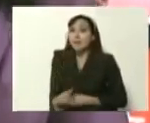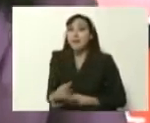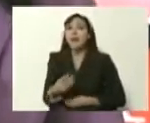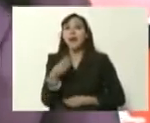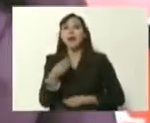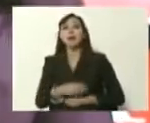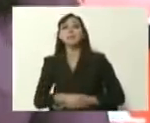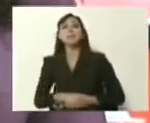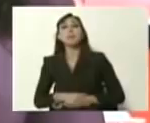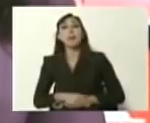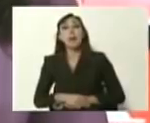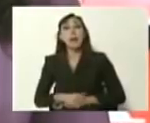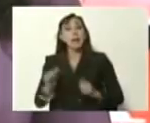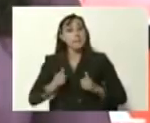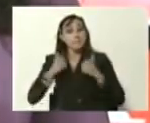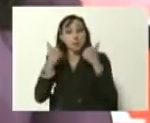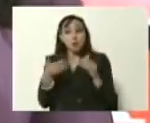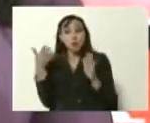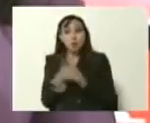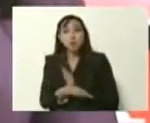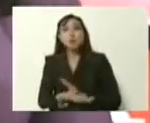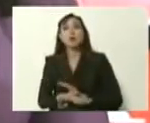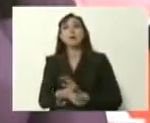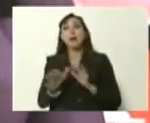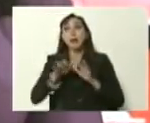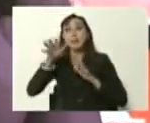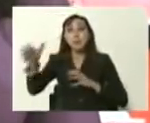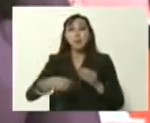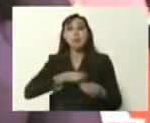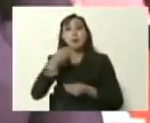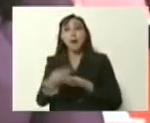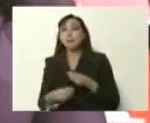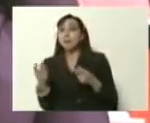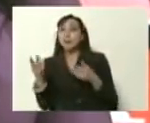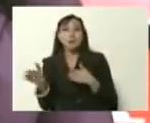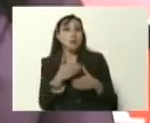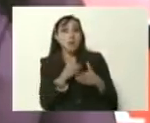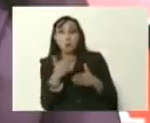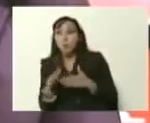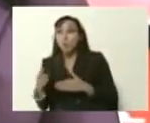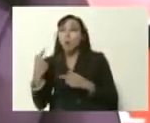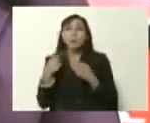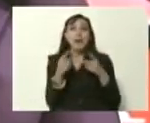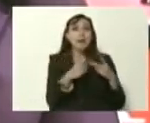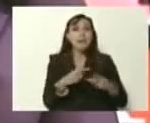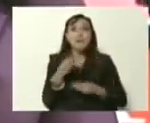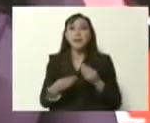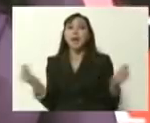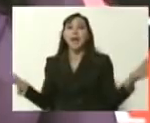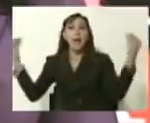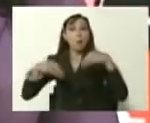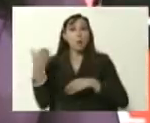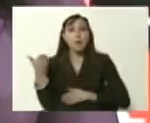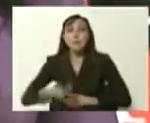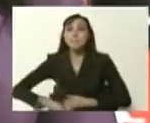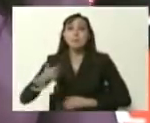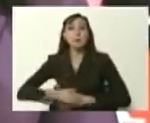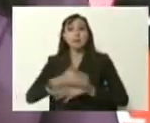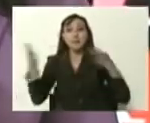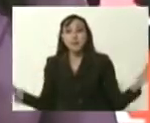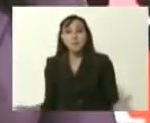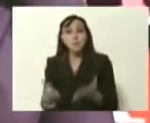el acento precisamente en la confluencia, en por encima de las diferencias, buscar el acuerdo para precisamente